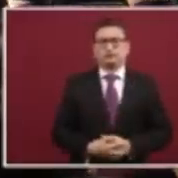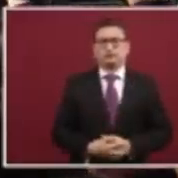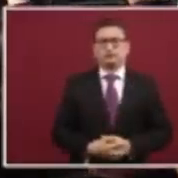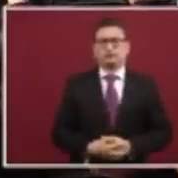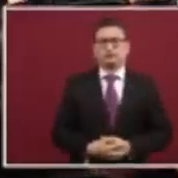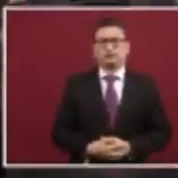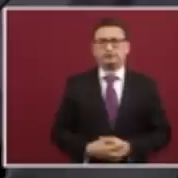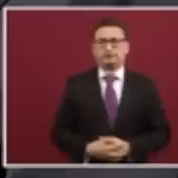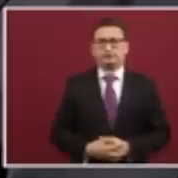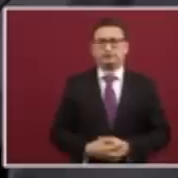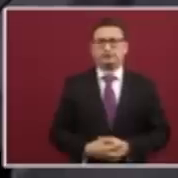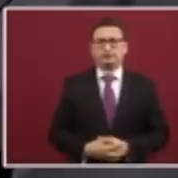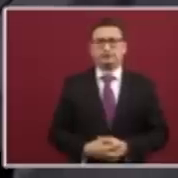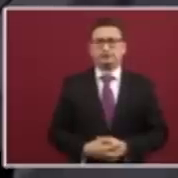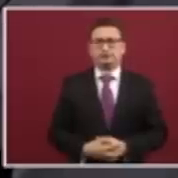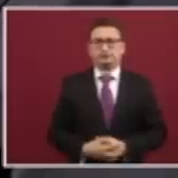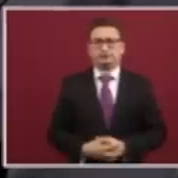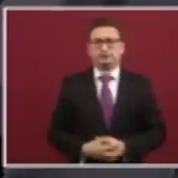No